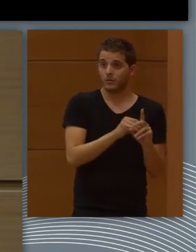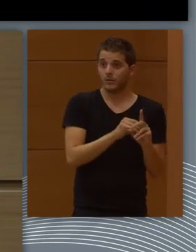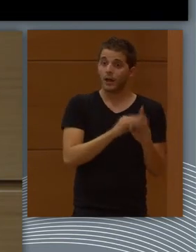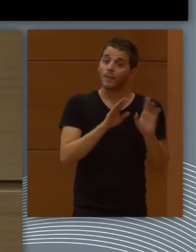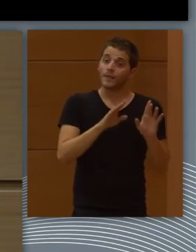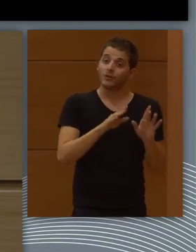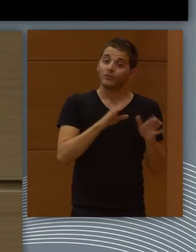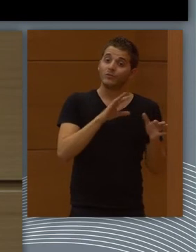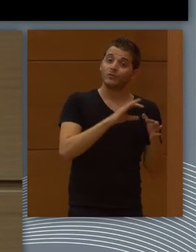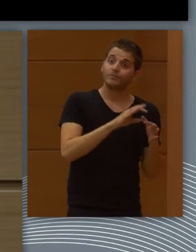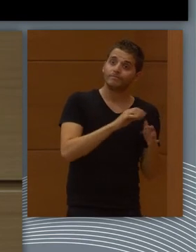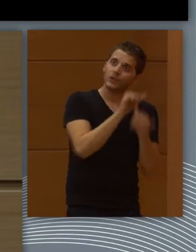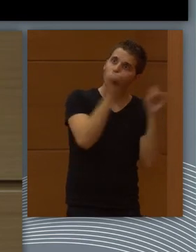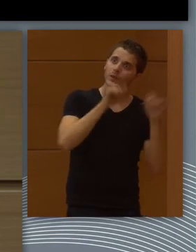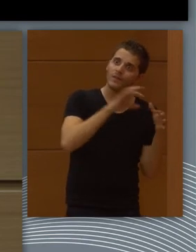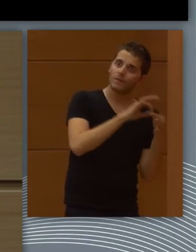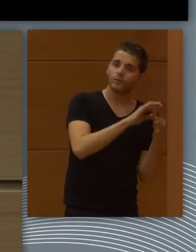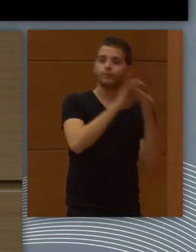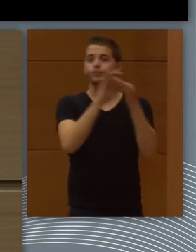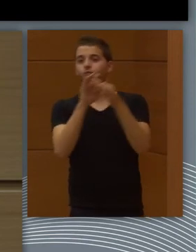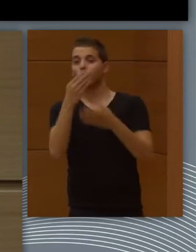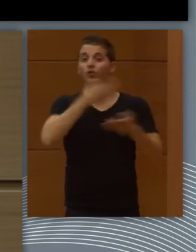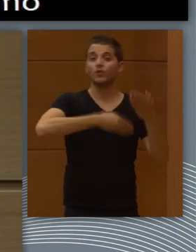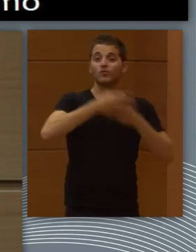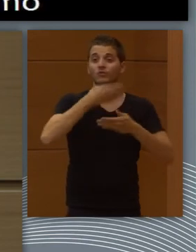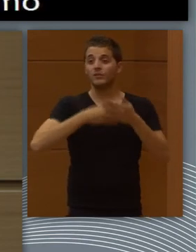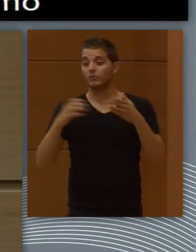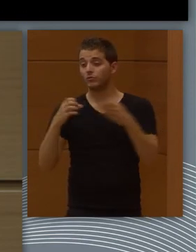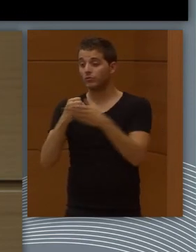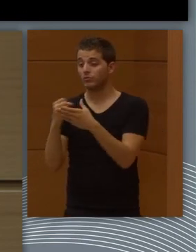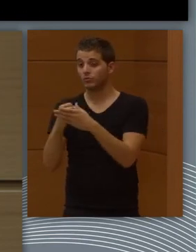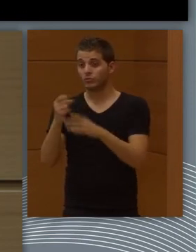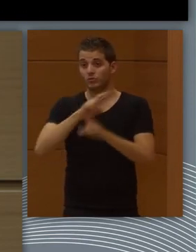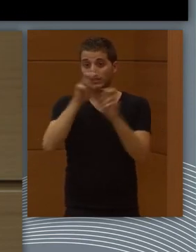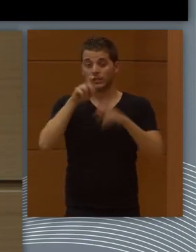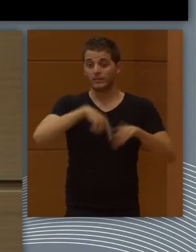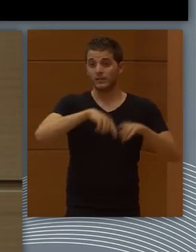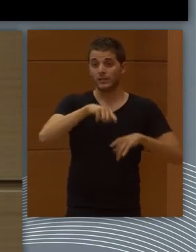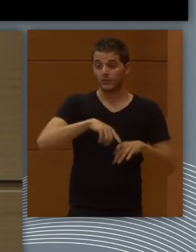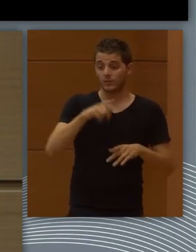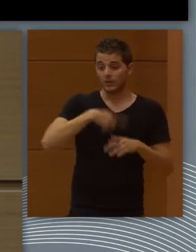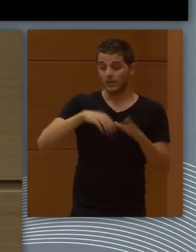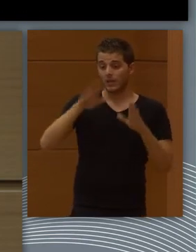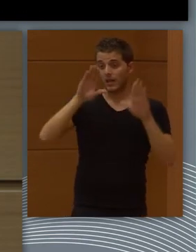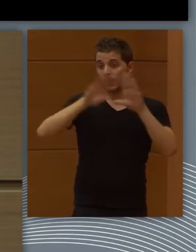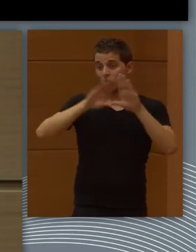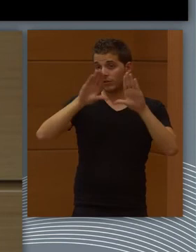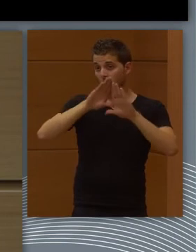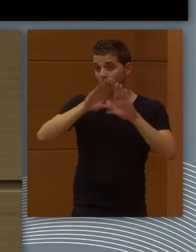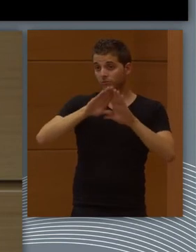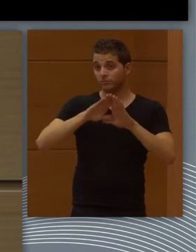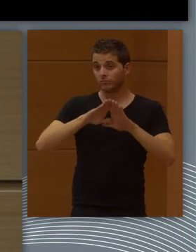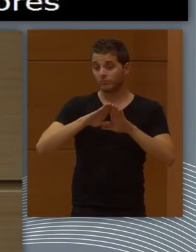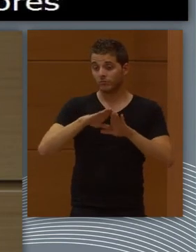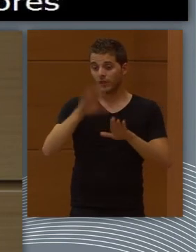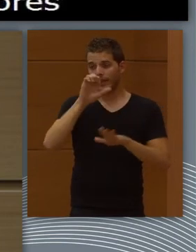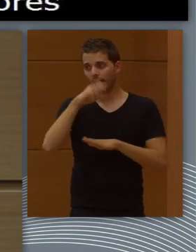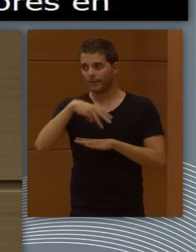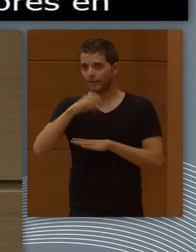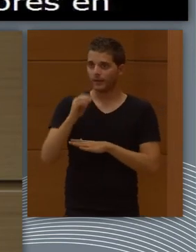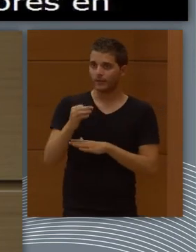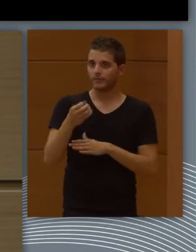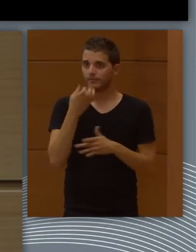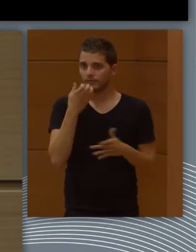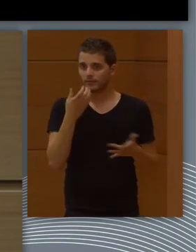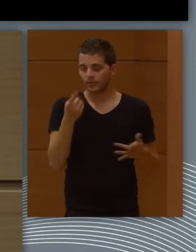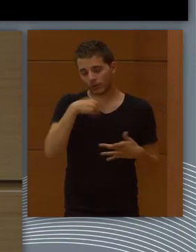manera coordinada con el resto de operadores de la Comunidad de Madrid, que no están quizás en un estado de avance como el que está el metro o la MT,